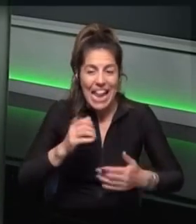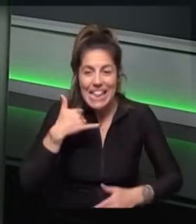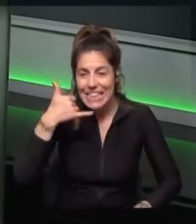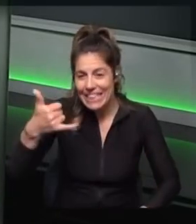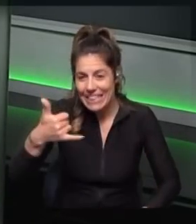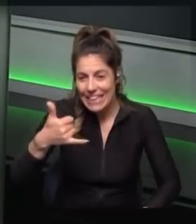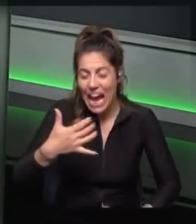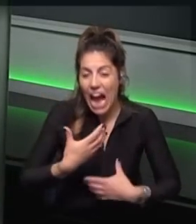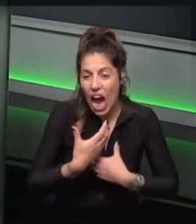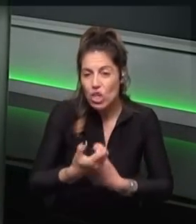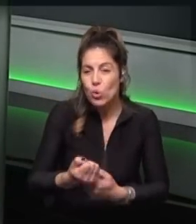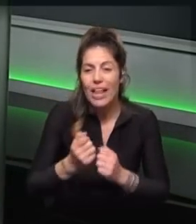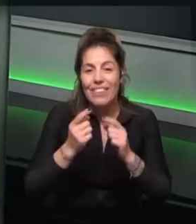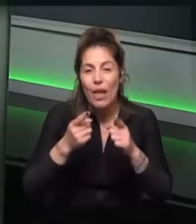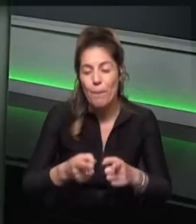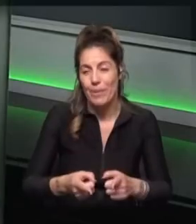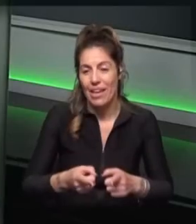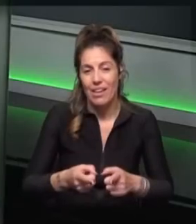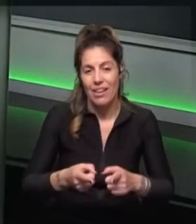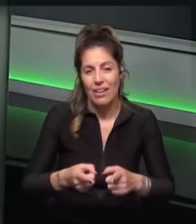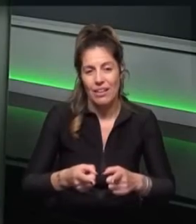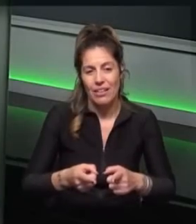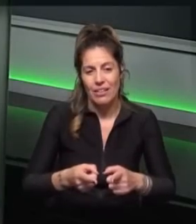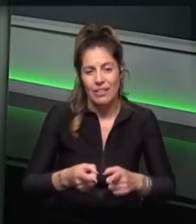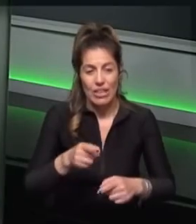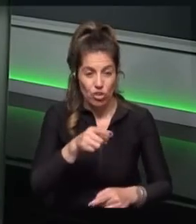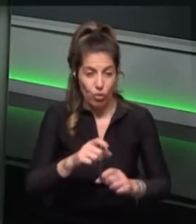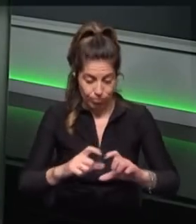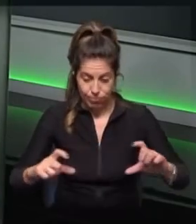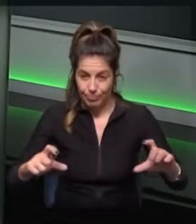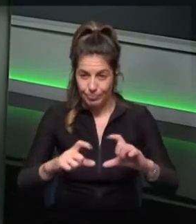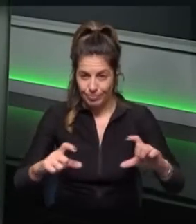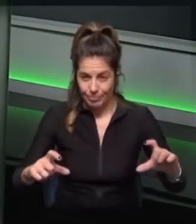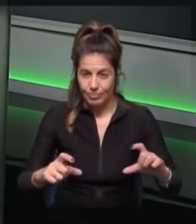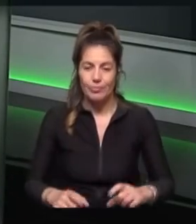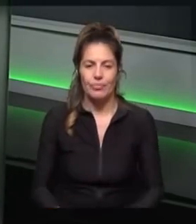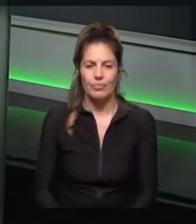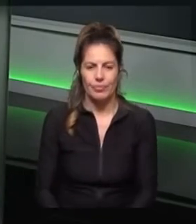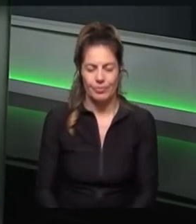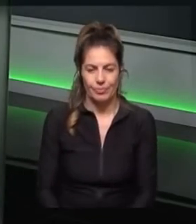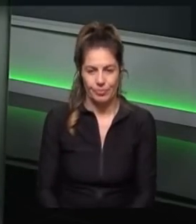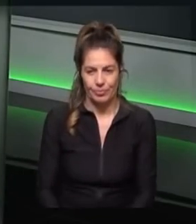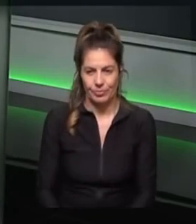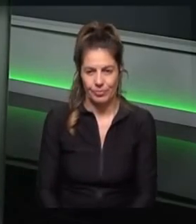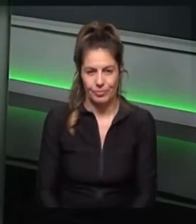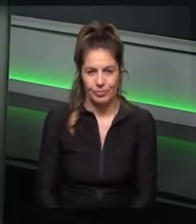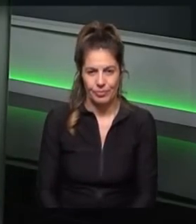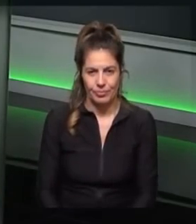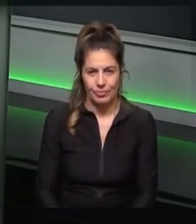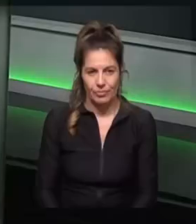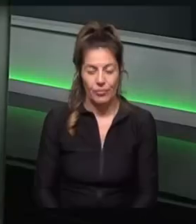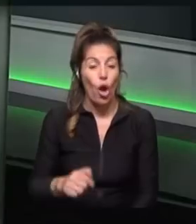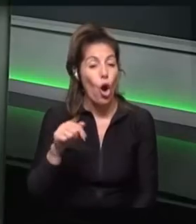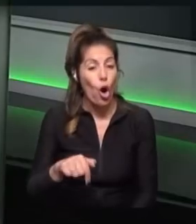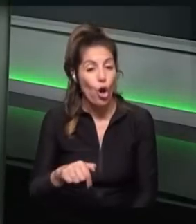este ayudan también en ese sentido que son el asterisco 0767 y el 0800 07 67 y